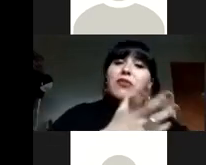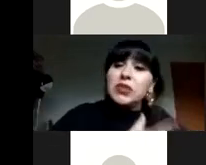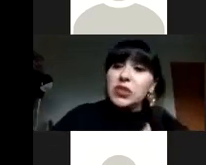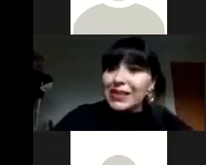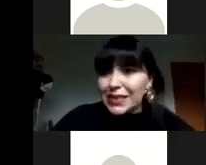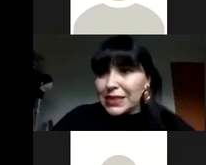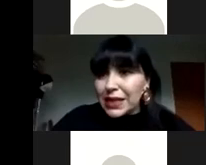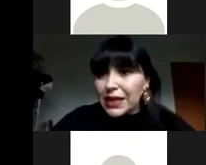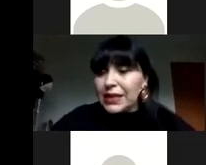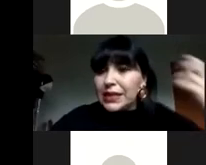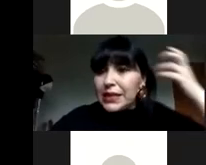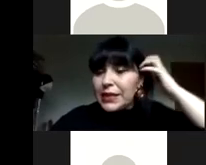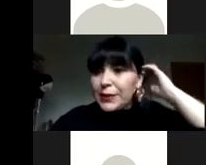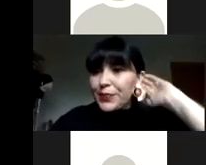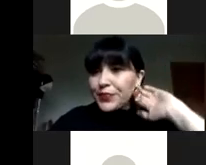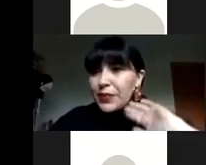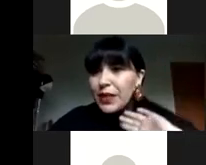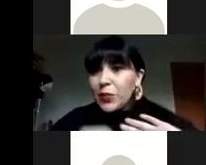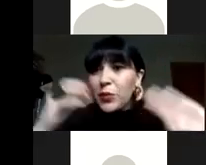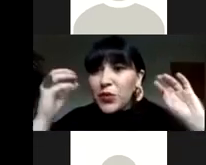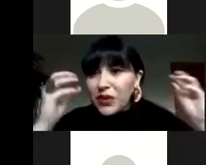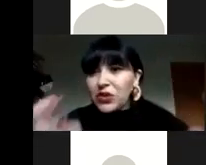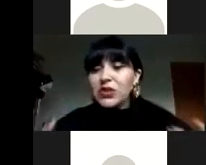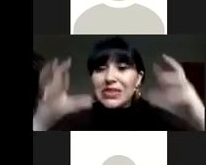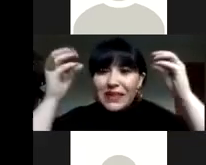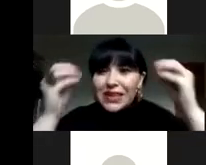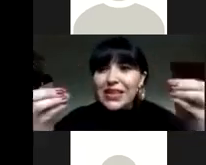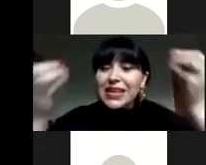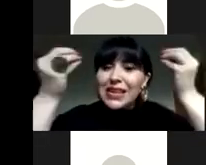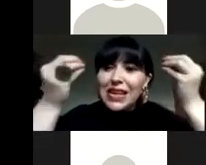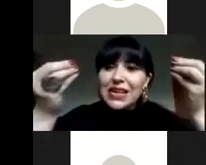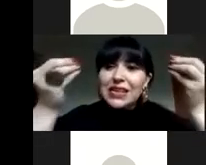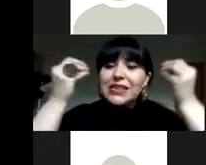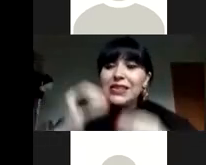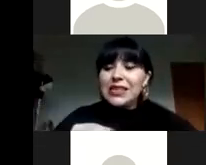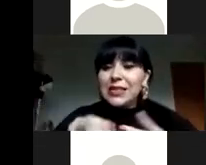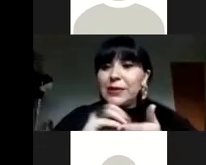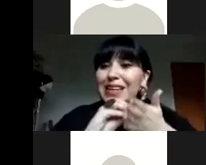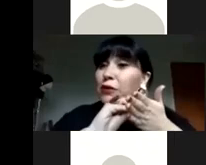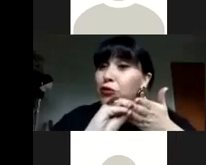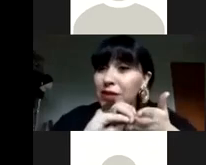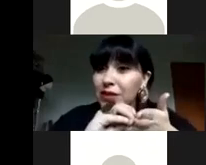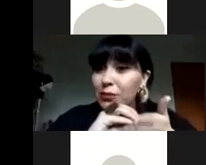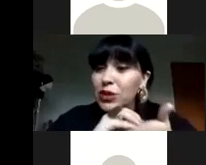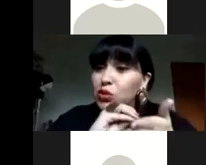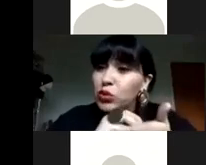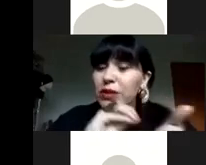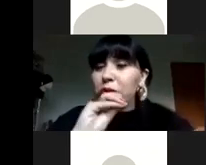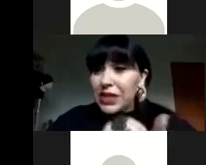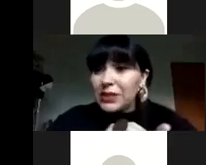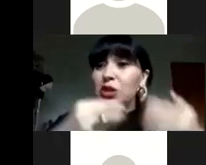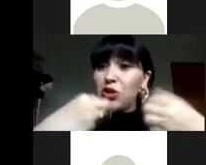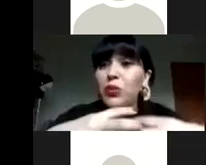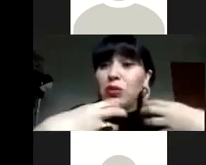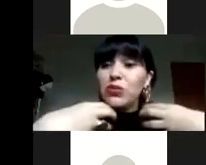la información del SENDA, pero por favor, trabajar en la fuente, porque eso es súper